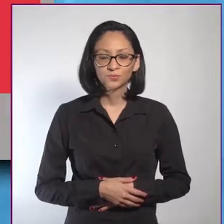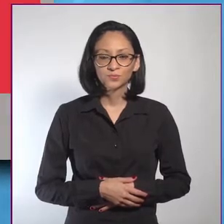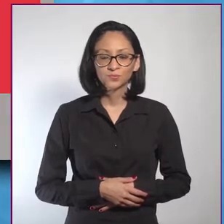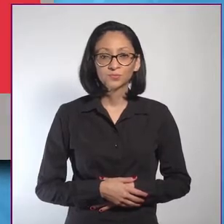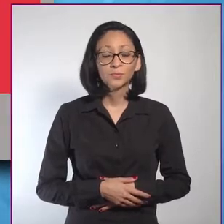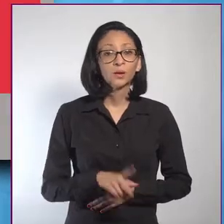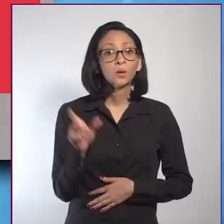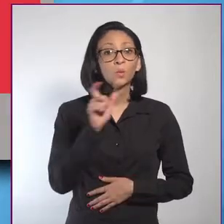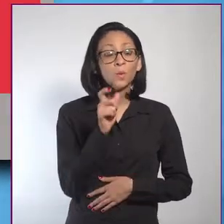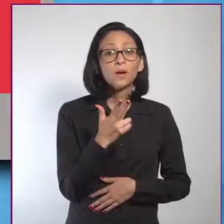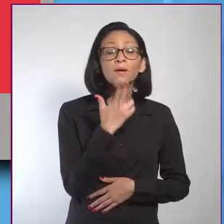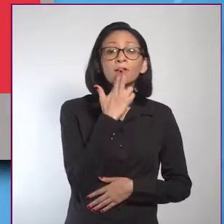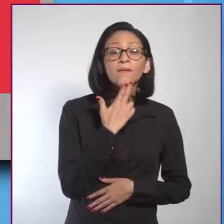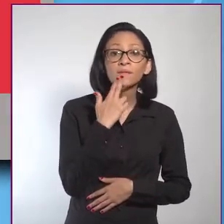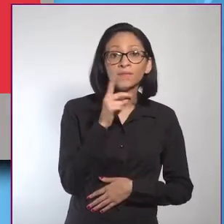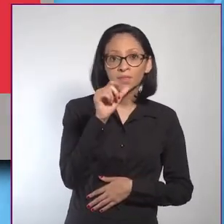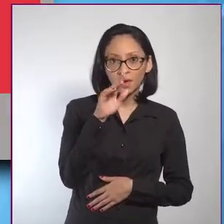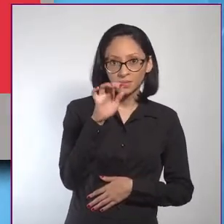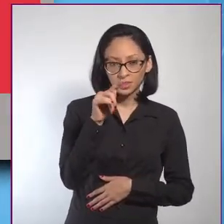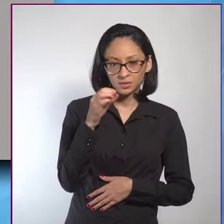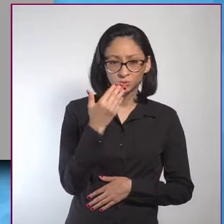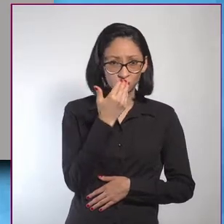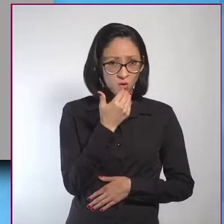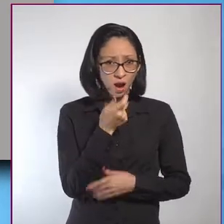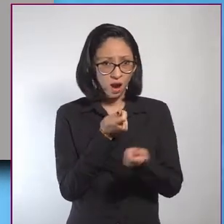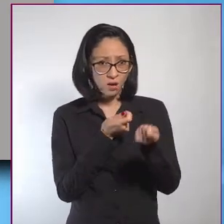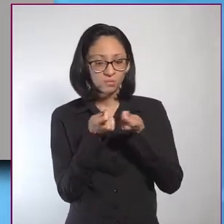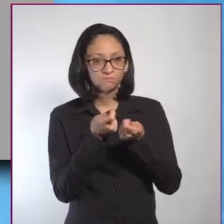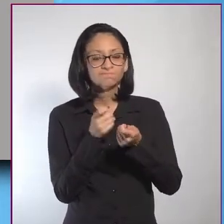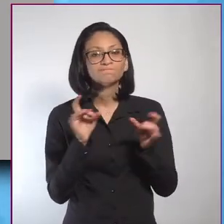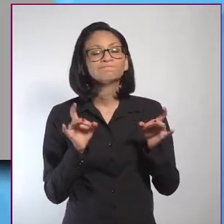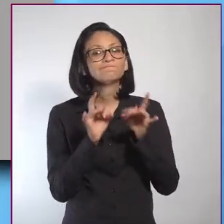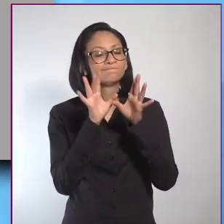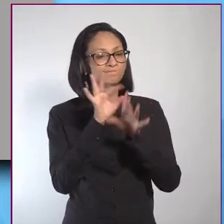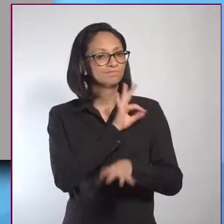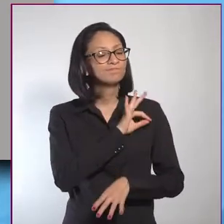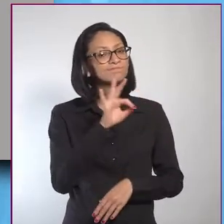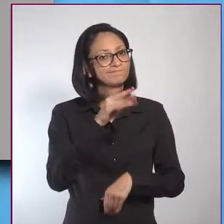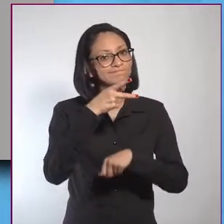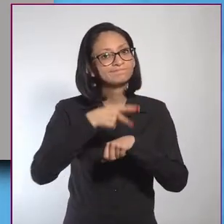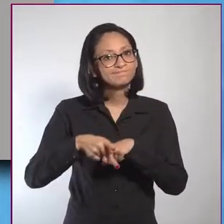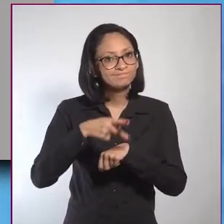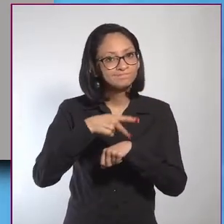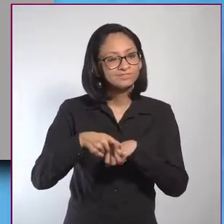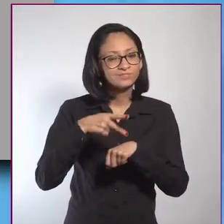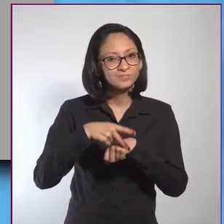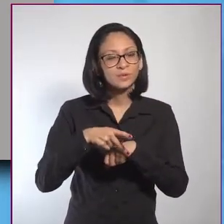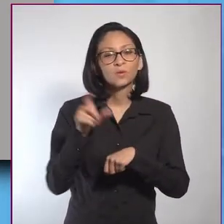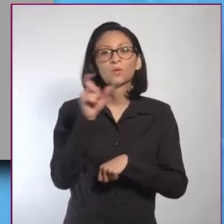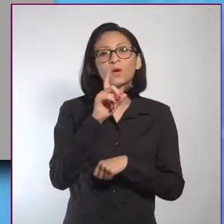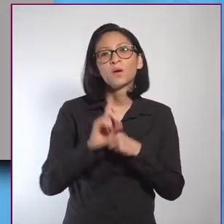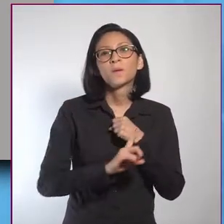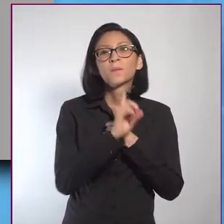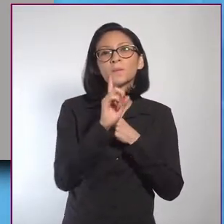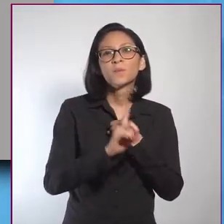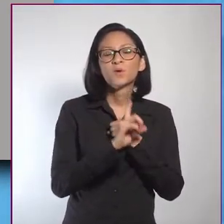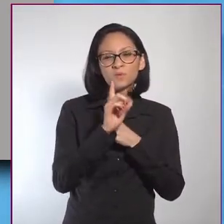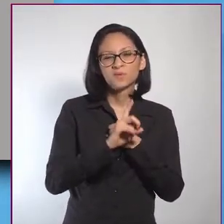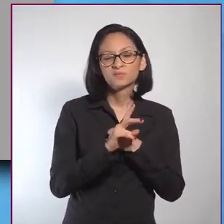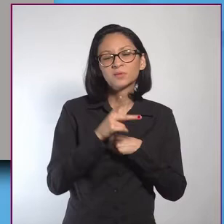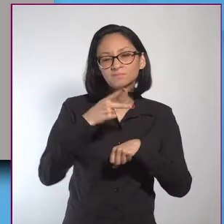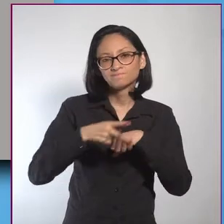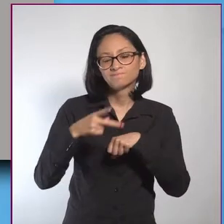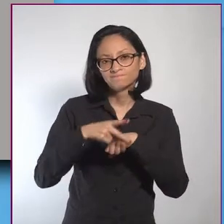Una diabetes que no se controla adecuadamente puede ocasionar complicaciones conocidas como complicaciones crónicas de la